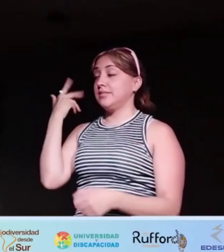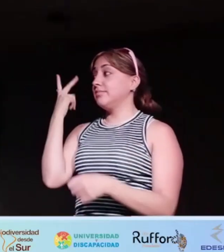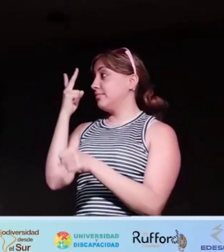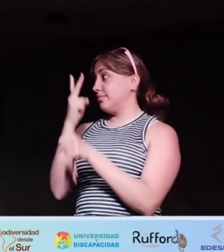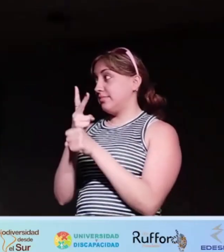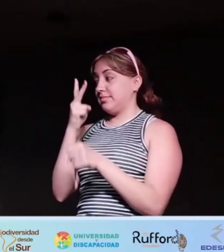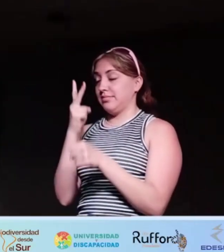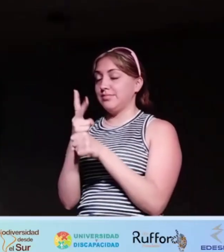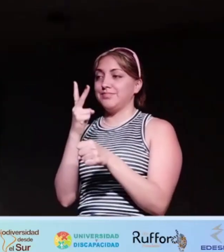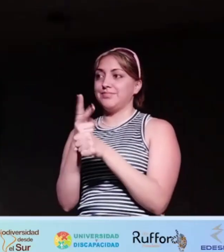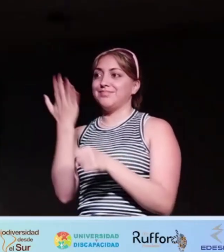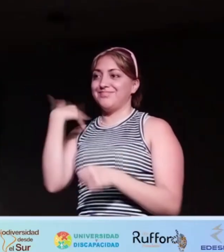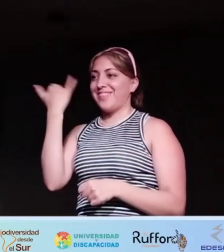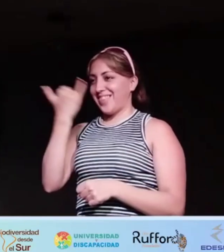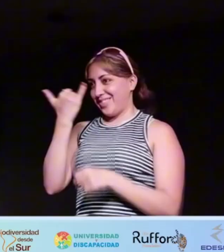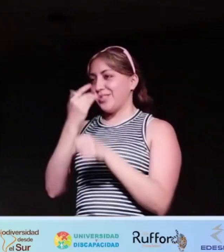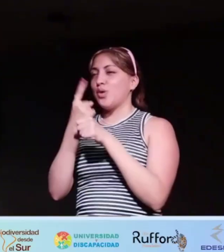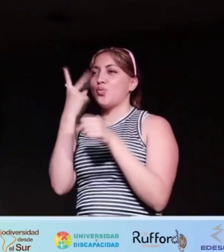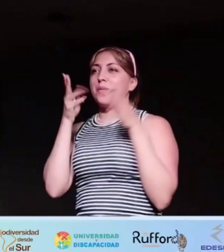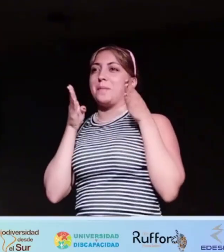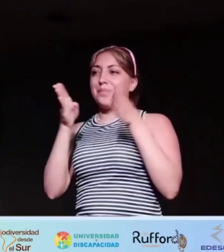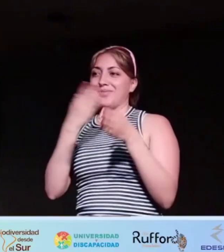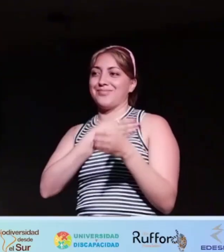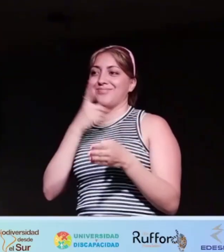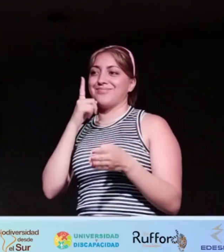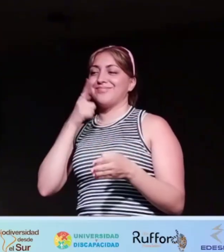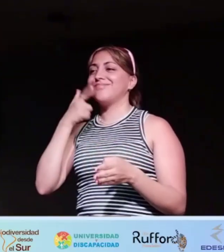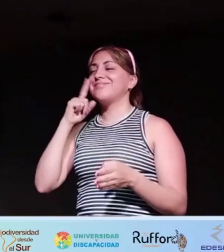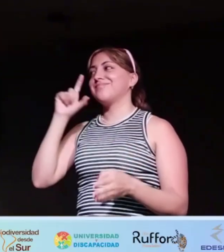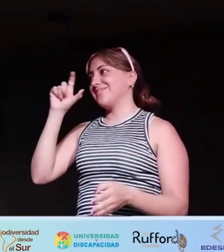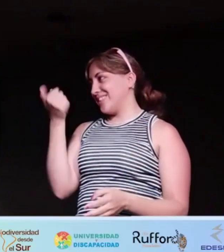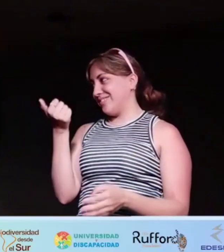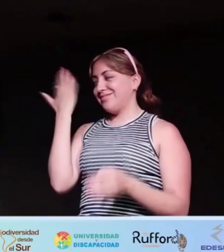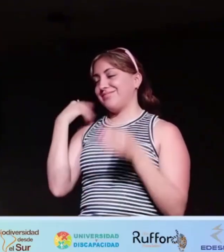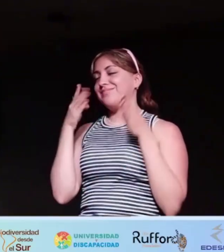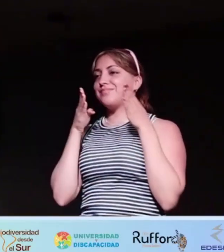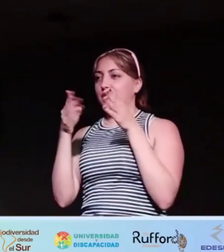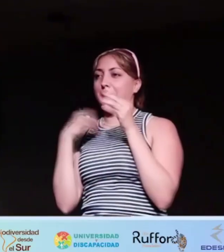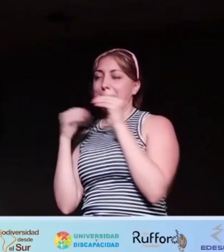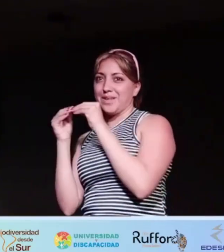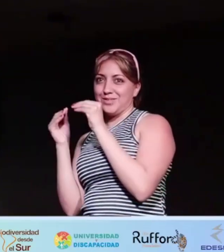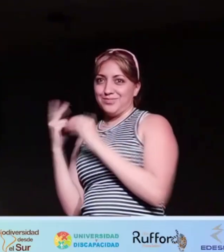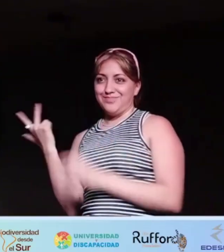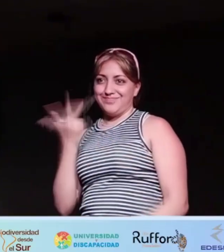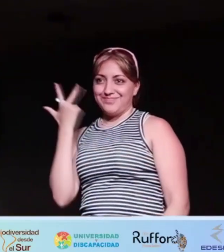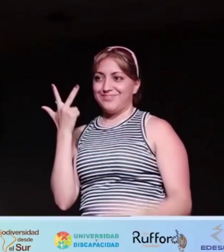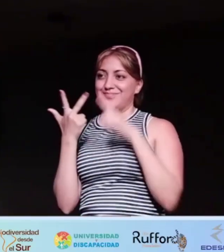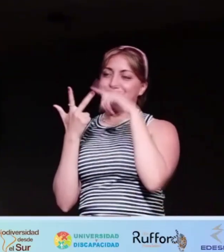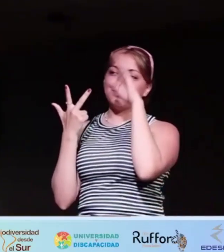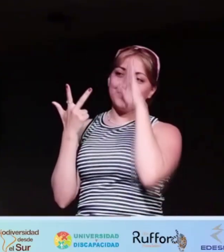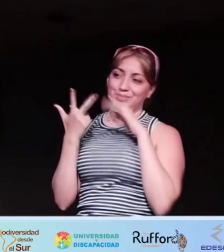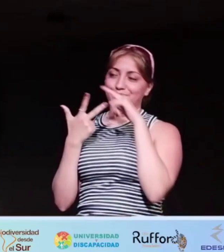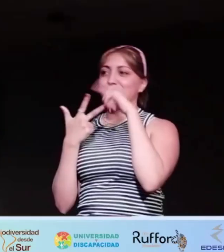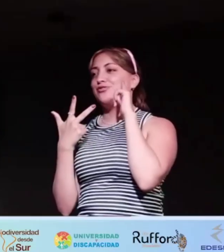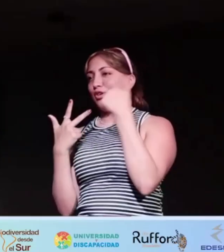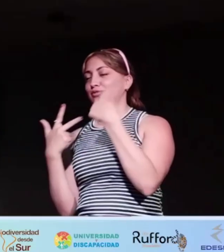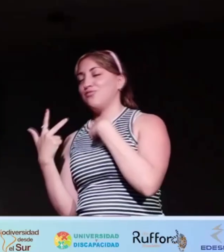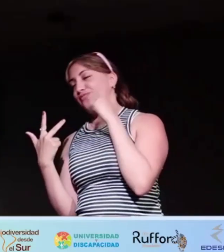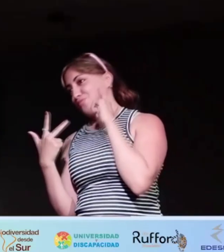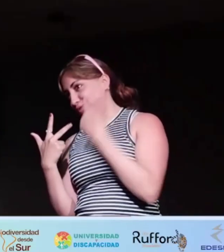Mara. Yo estaba en la secundaria y enfocada y vi conociendo física con tres